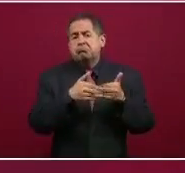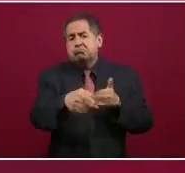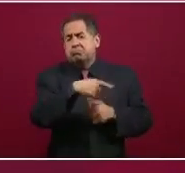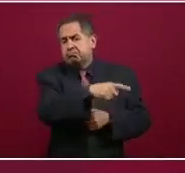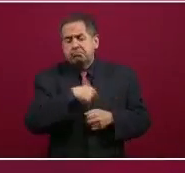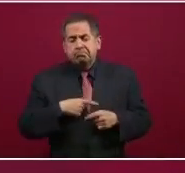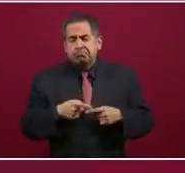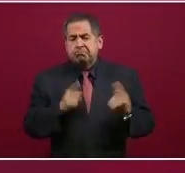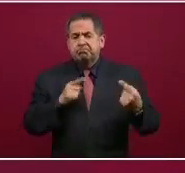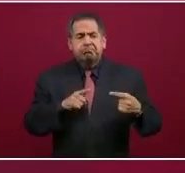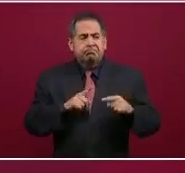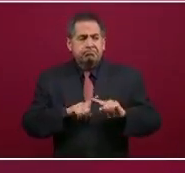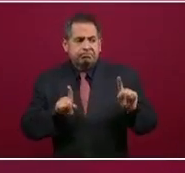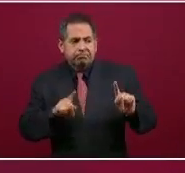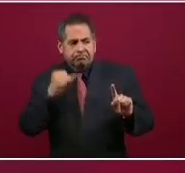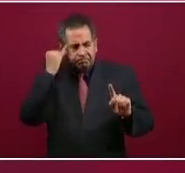teniendo,